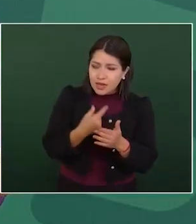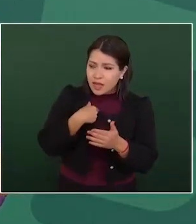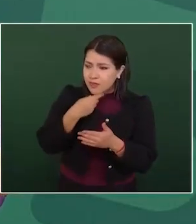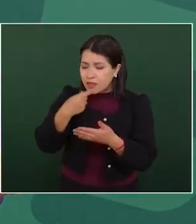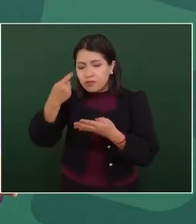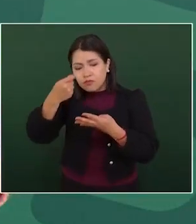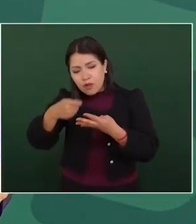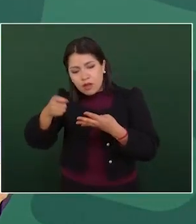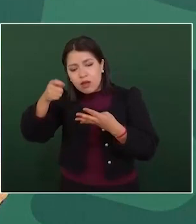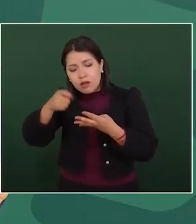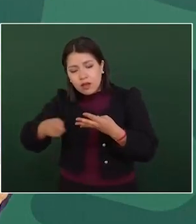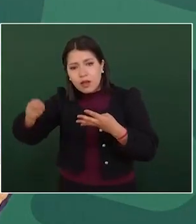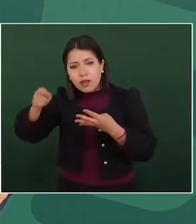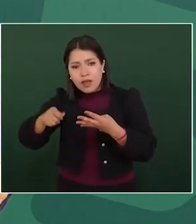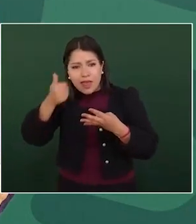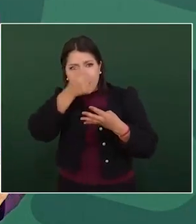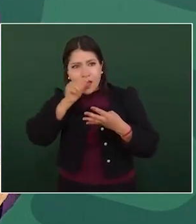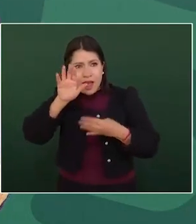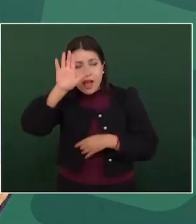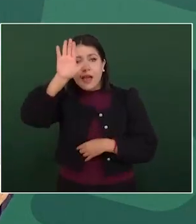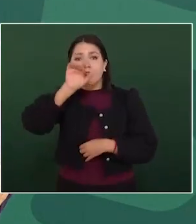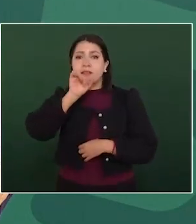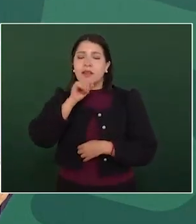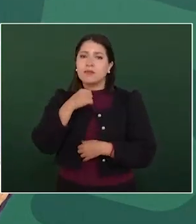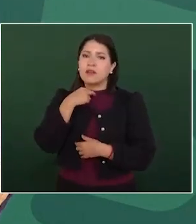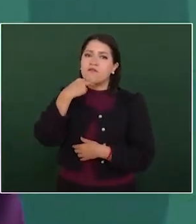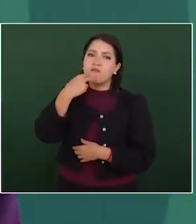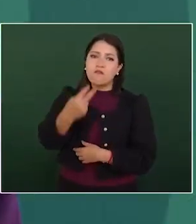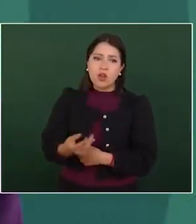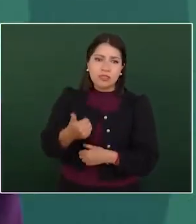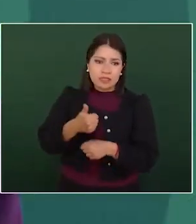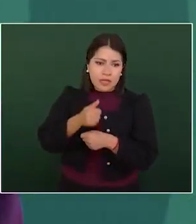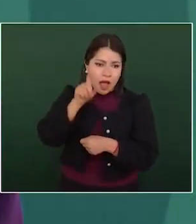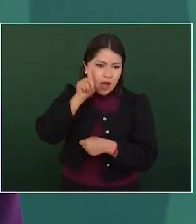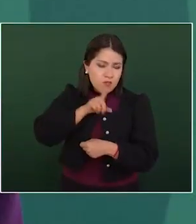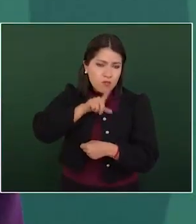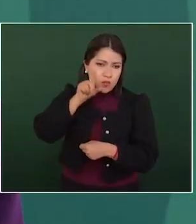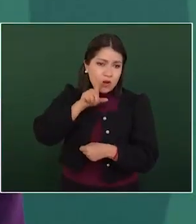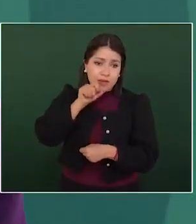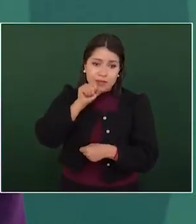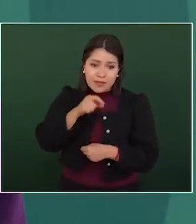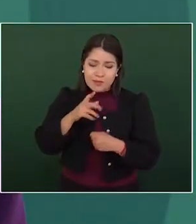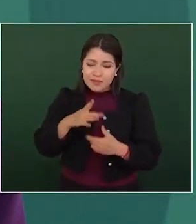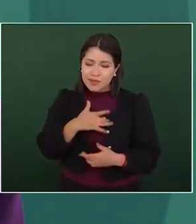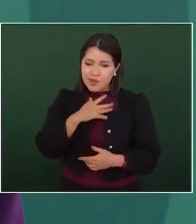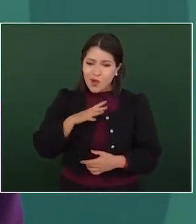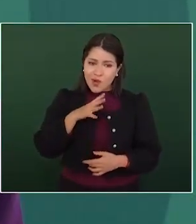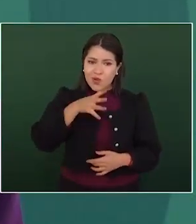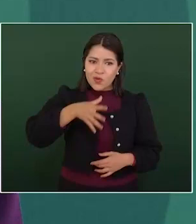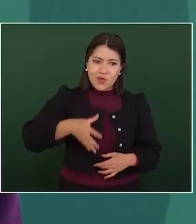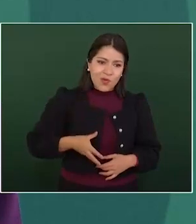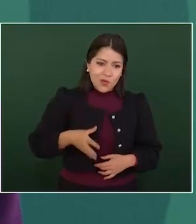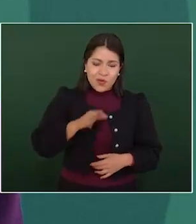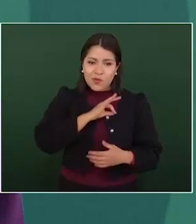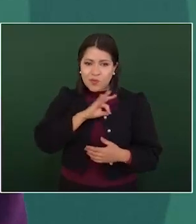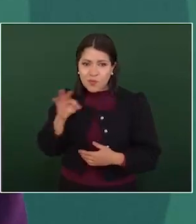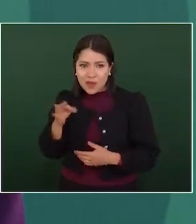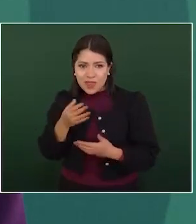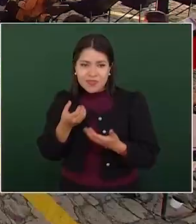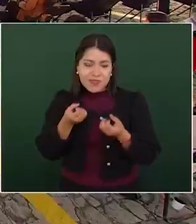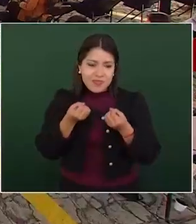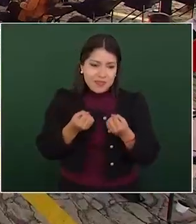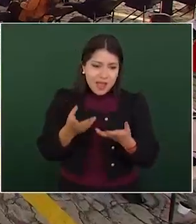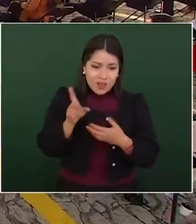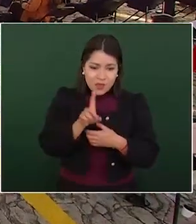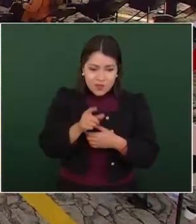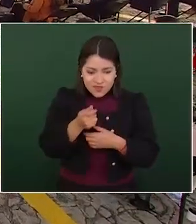Angélica, presente. La voz de la abuela que orgullosa llama a sus nietos porque ya tiene para darle su domingo. La voz